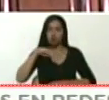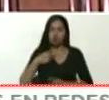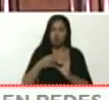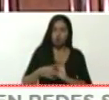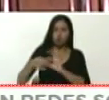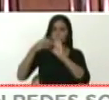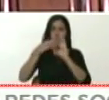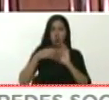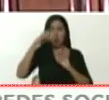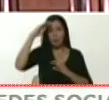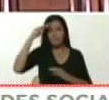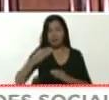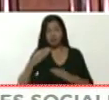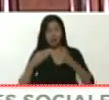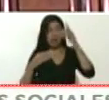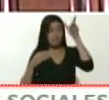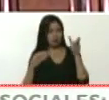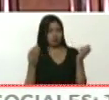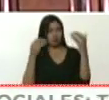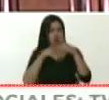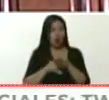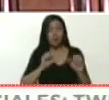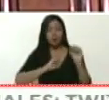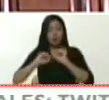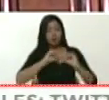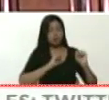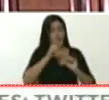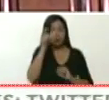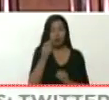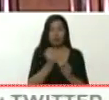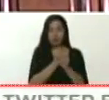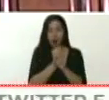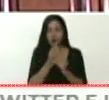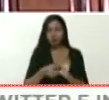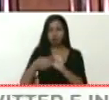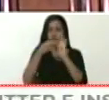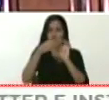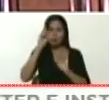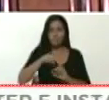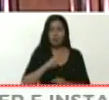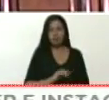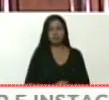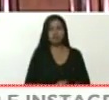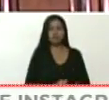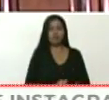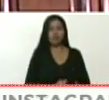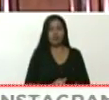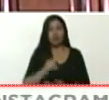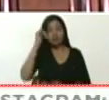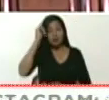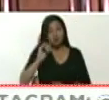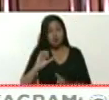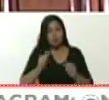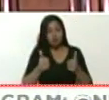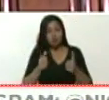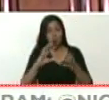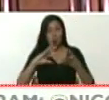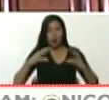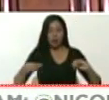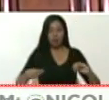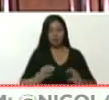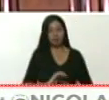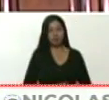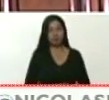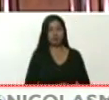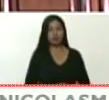unión cívico-militar, con la movilización del pueblo y con el trabajo. Fue en Yaracuy que nació esta idea de los CLAP,